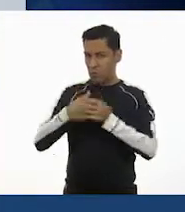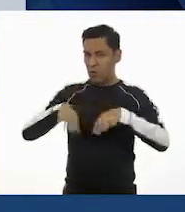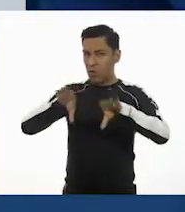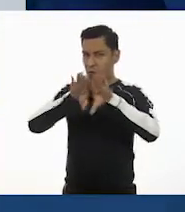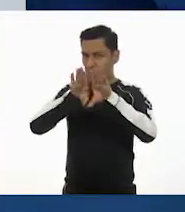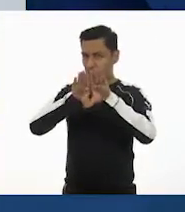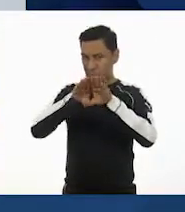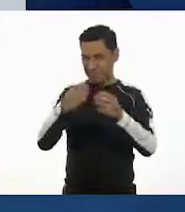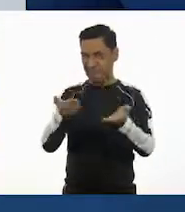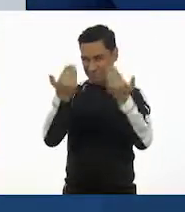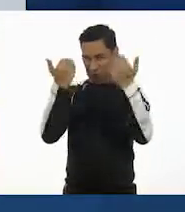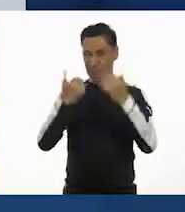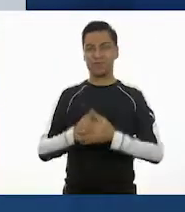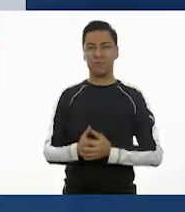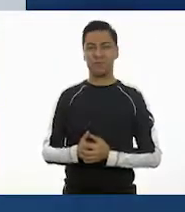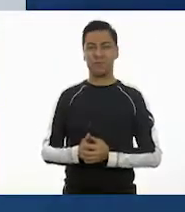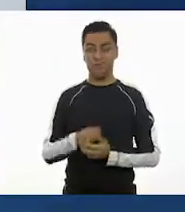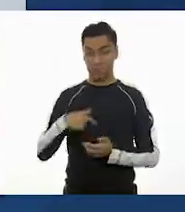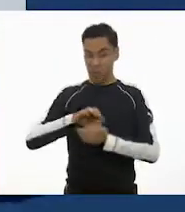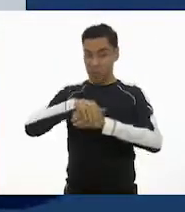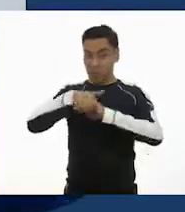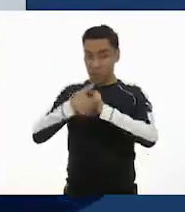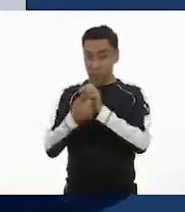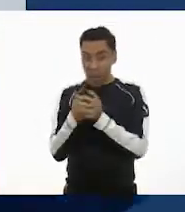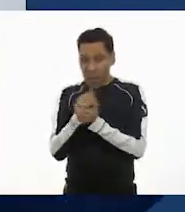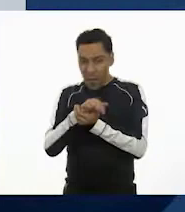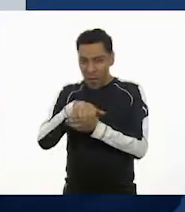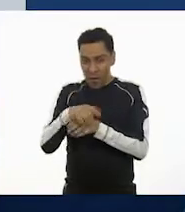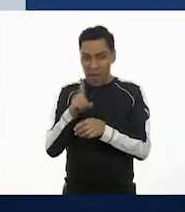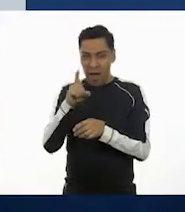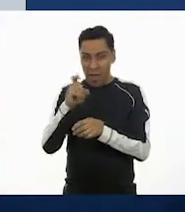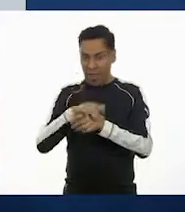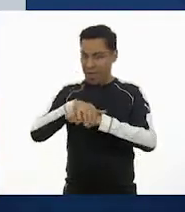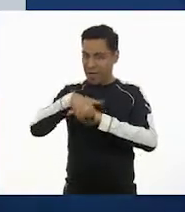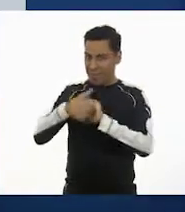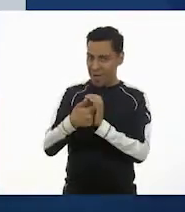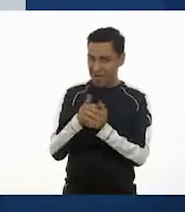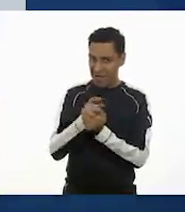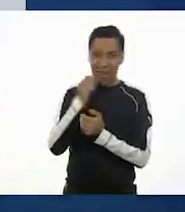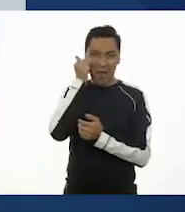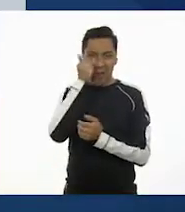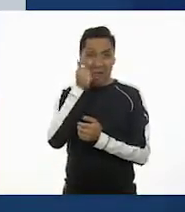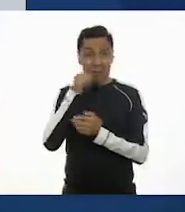manos. Me las lavo con agüita y con jabón.